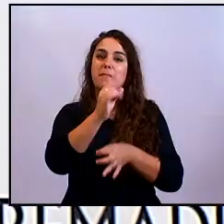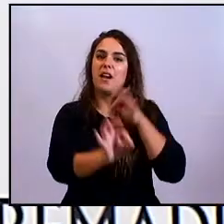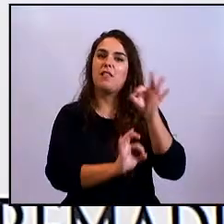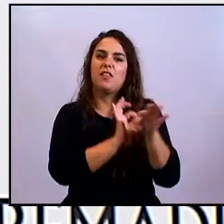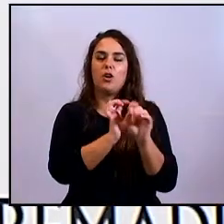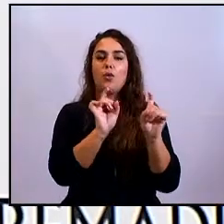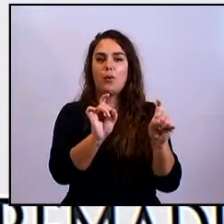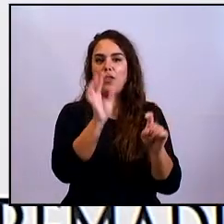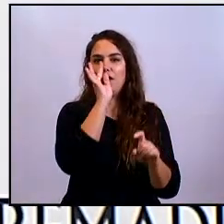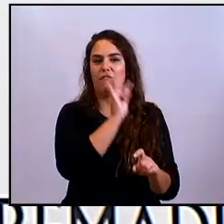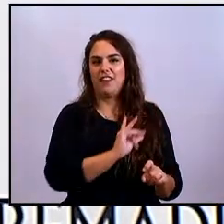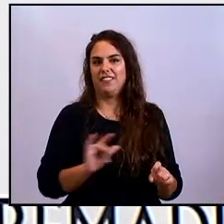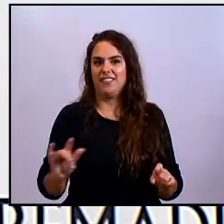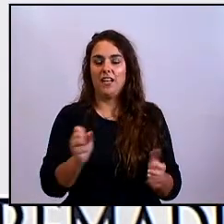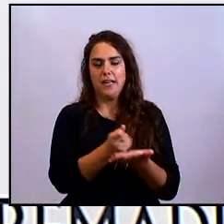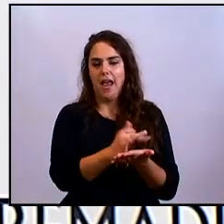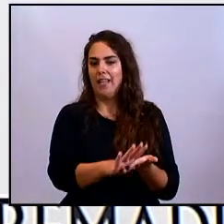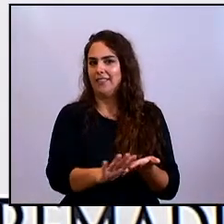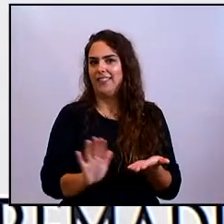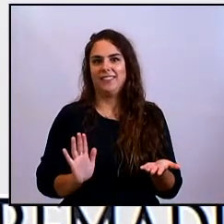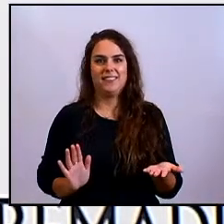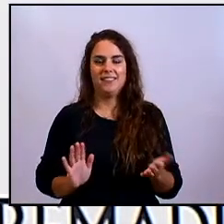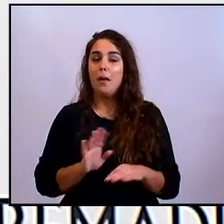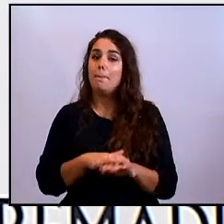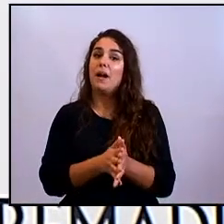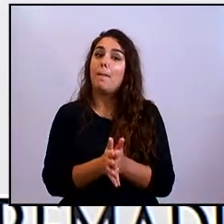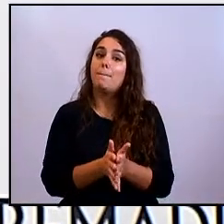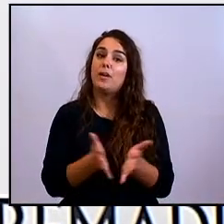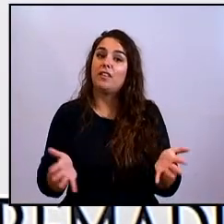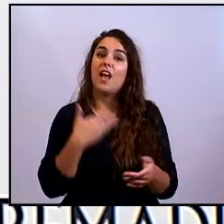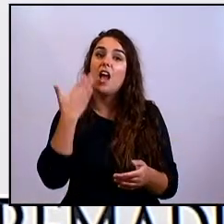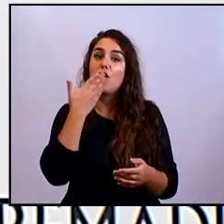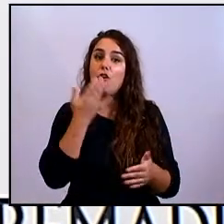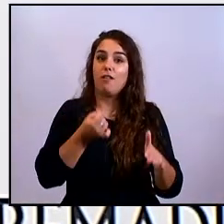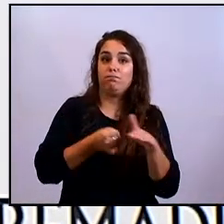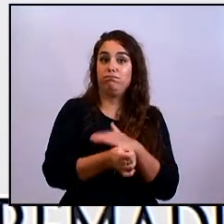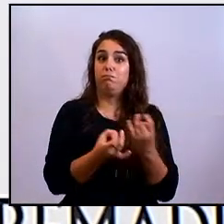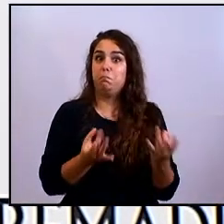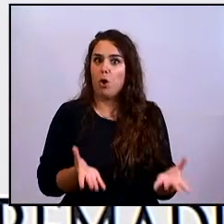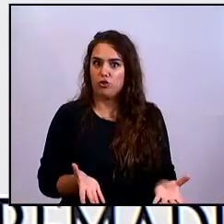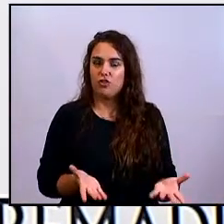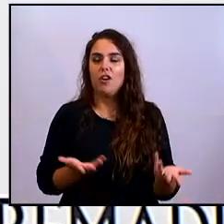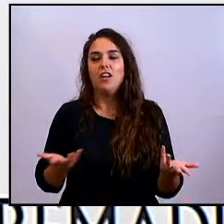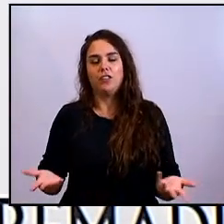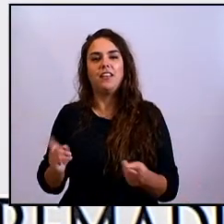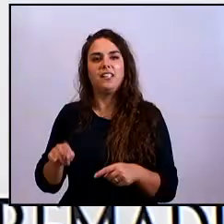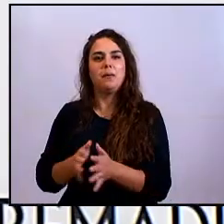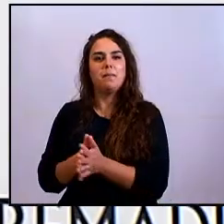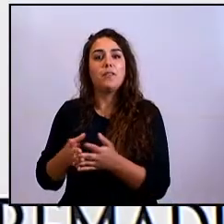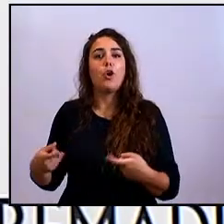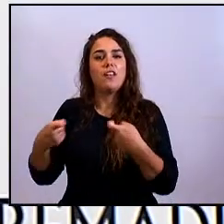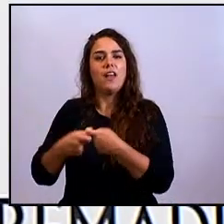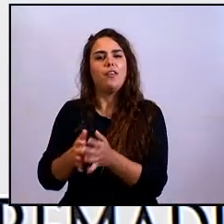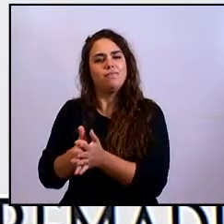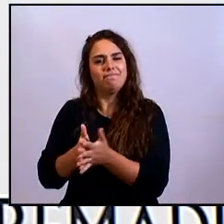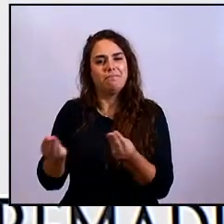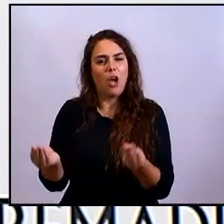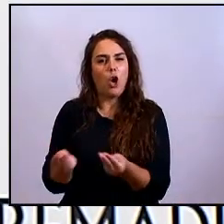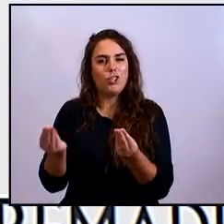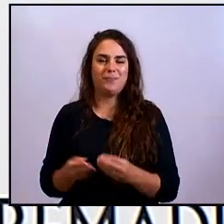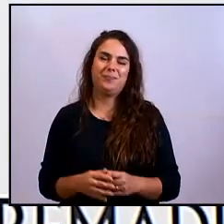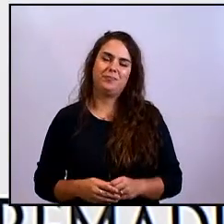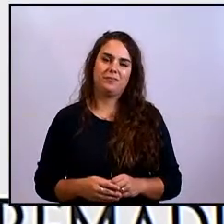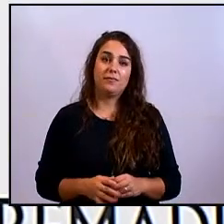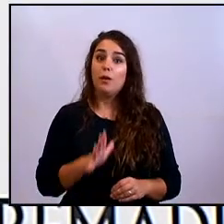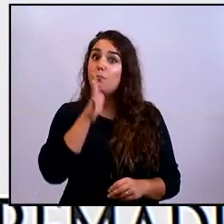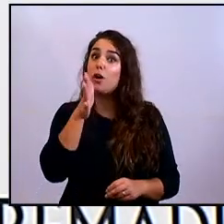educación infantil, que va a potenciar la escolarización temprana y va a favorecer también la conciliación. Para ello vamos